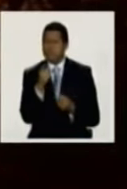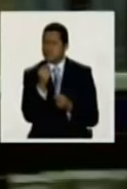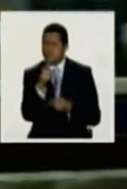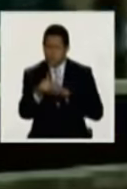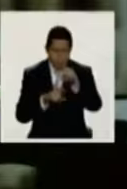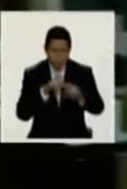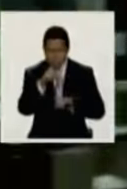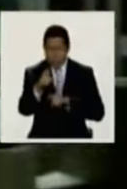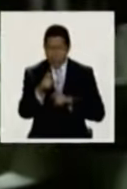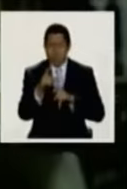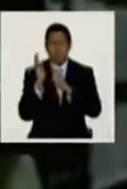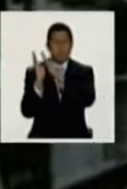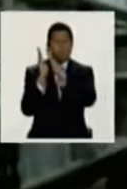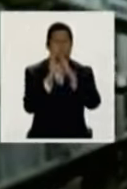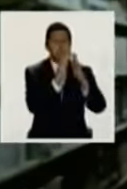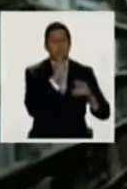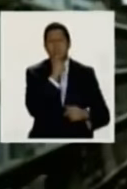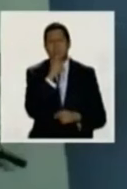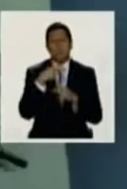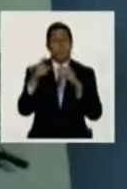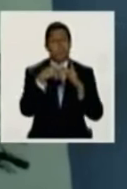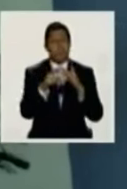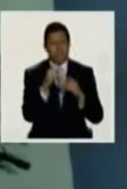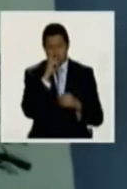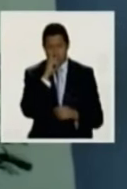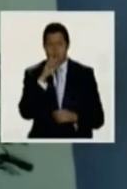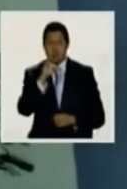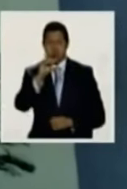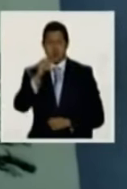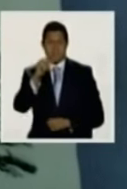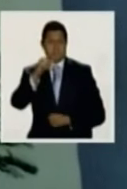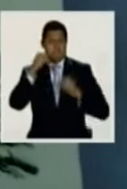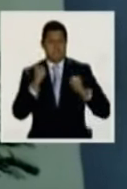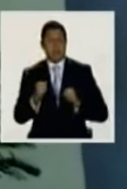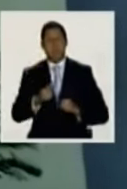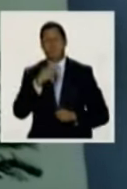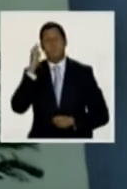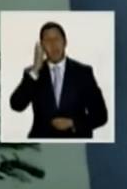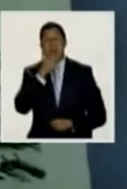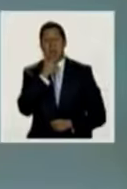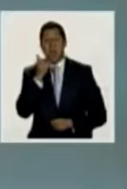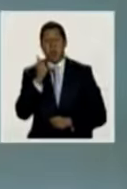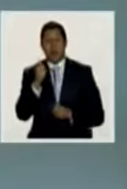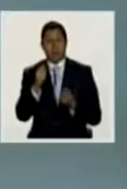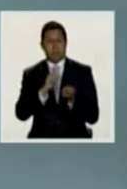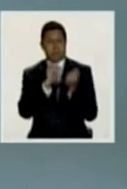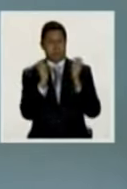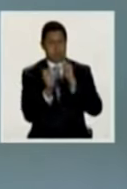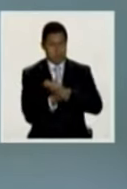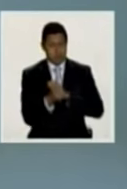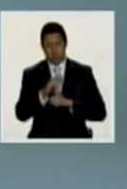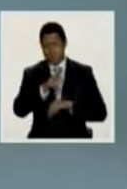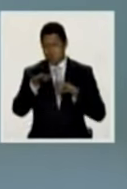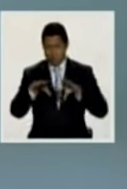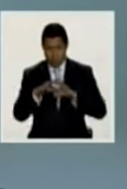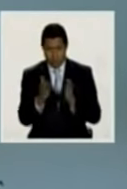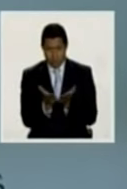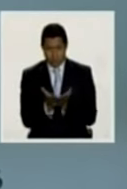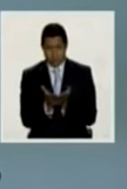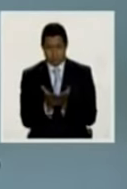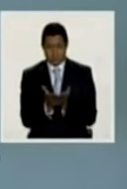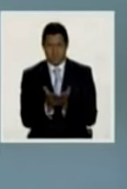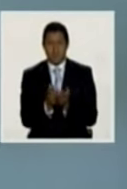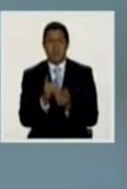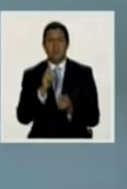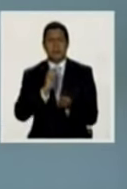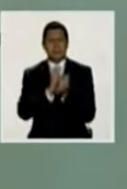incontables ediciones en una gran cantidad de idiomas, siendo Doña Bárbara la más popular y la que más traducciones ha tenido en todo el mundo. Ha